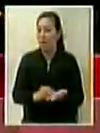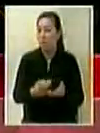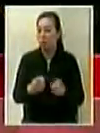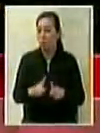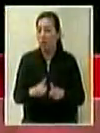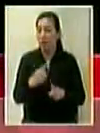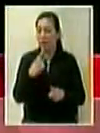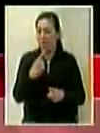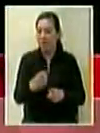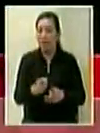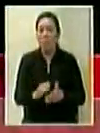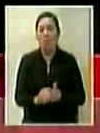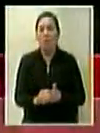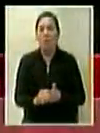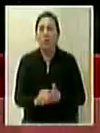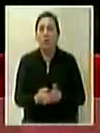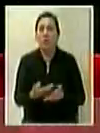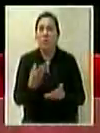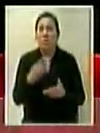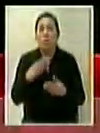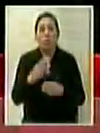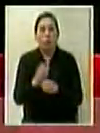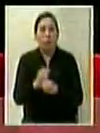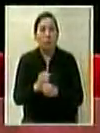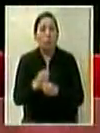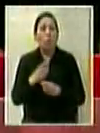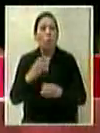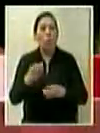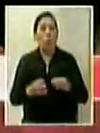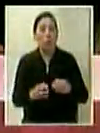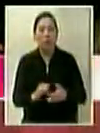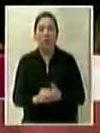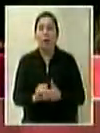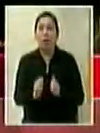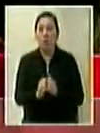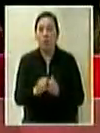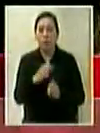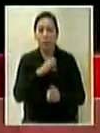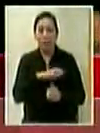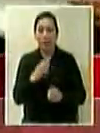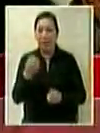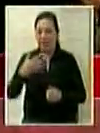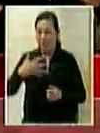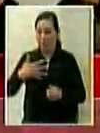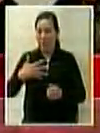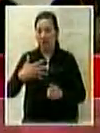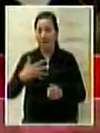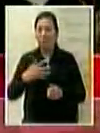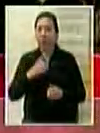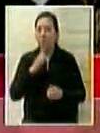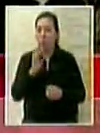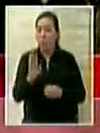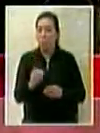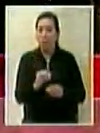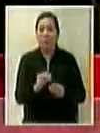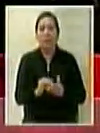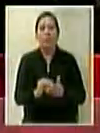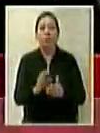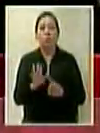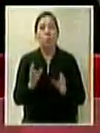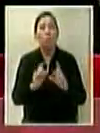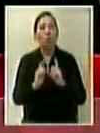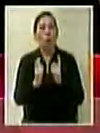cuando estamos inmersos en medio de un contencioso jurídico con Chile. Quinto, el país demanda de